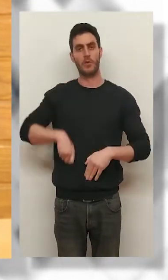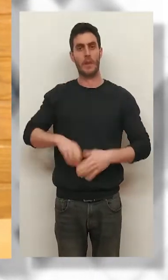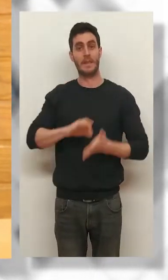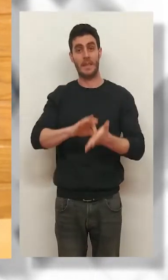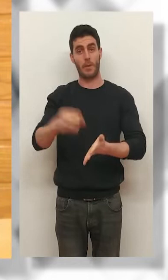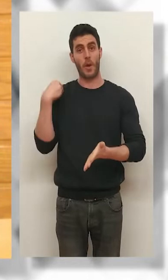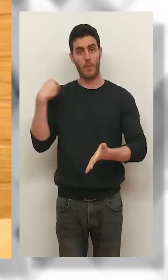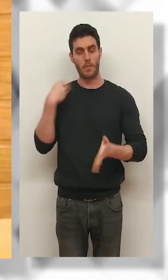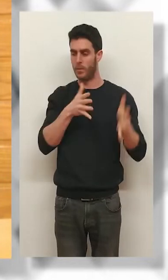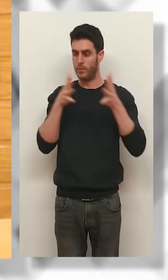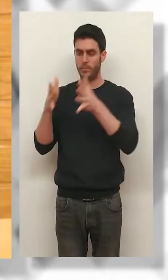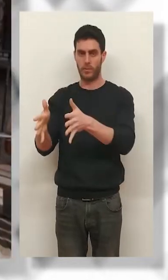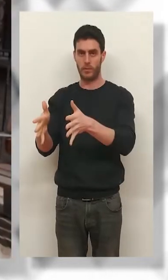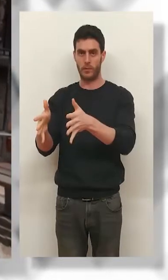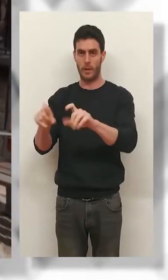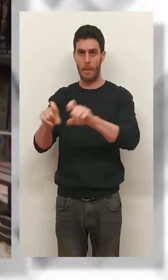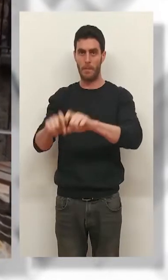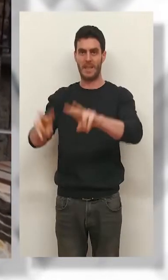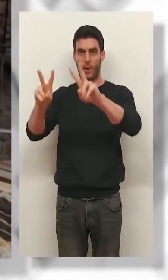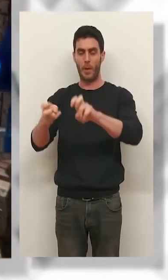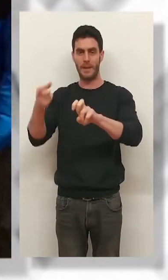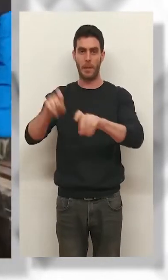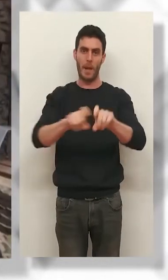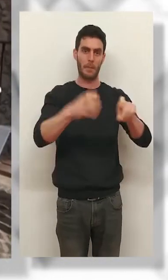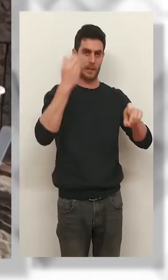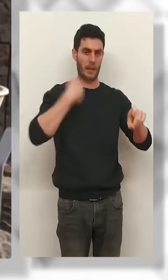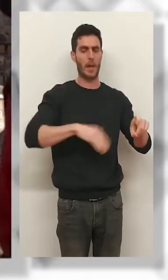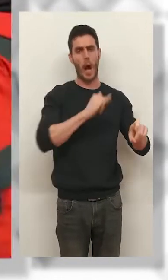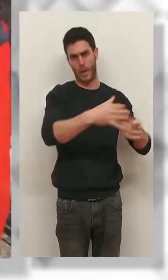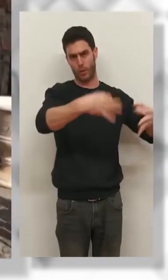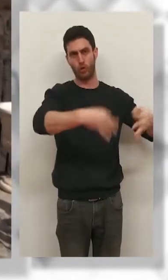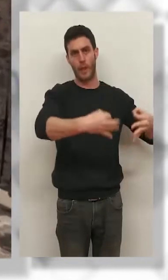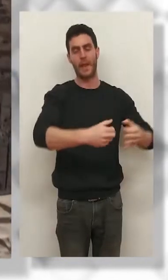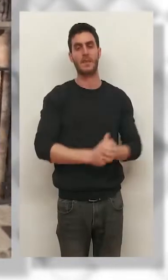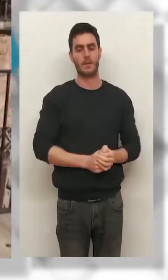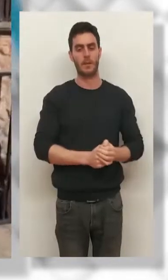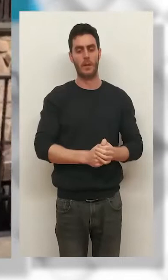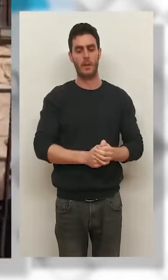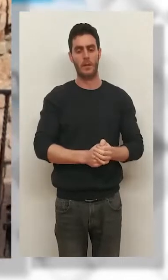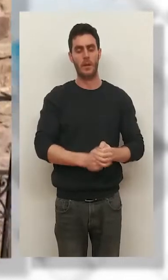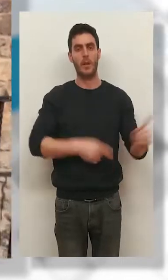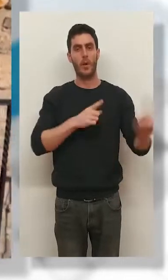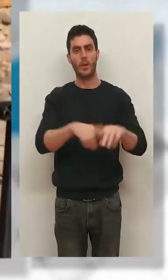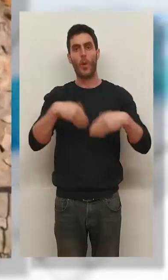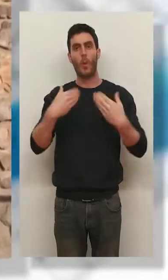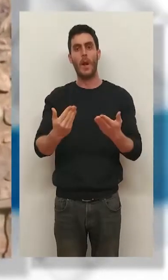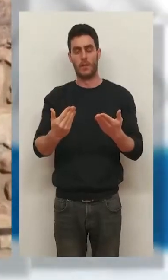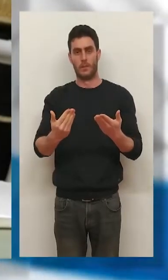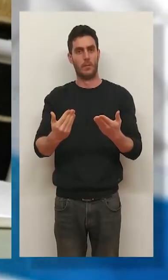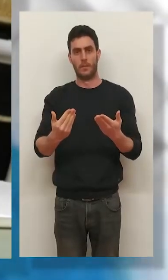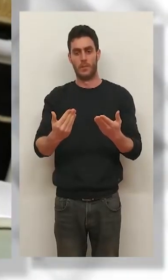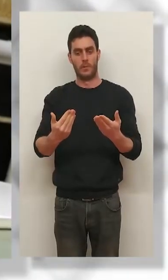a nuevas empresas como a empresas ya consolidadas que pretenden poner pues, en común sus, las necesidades